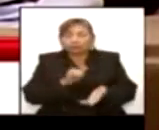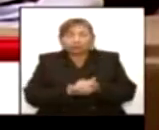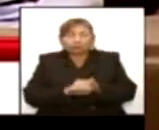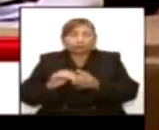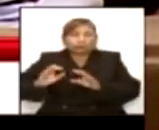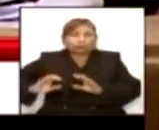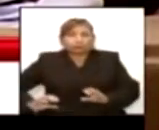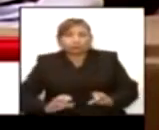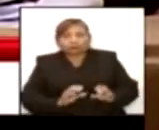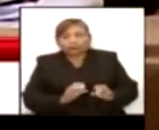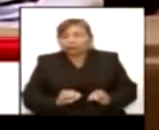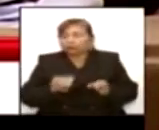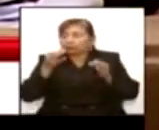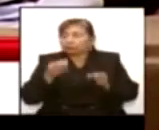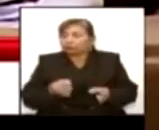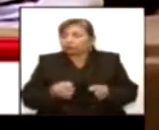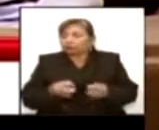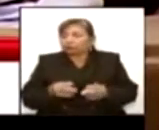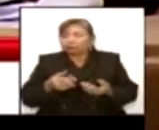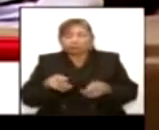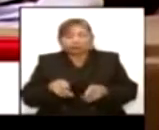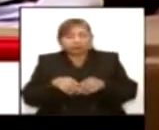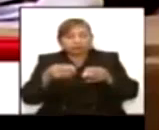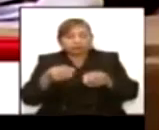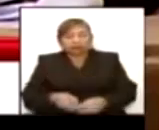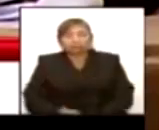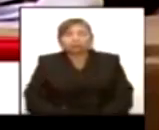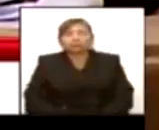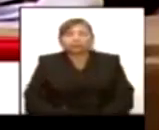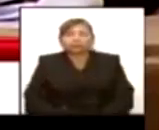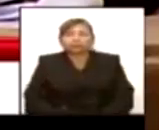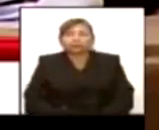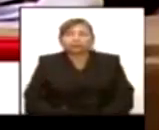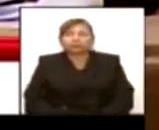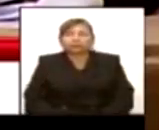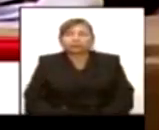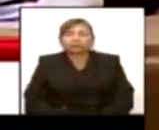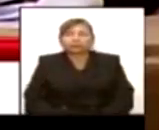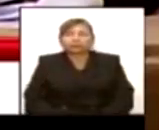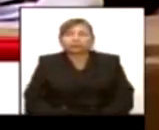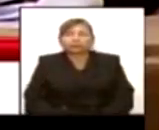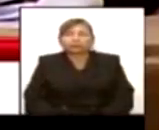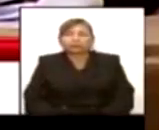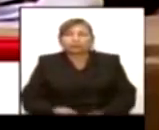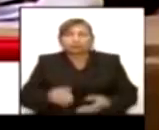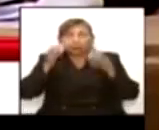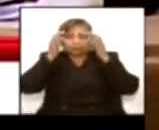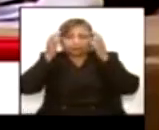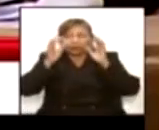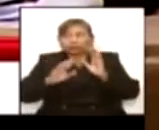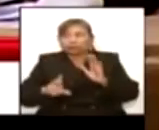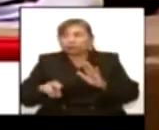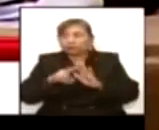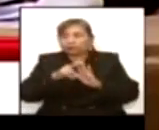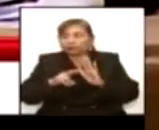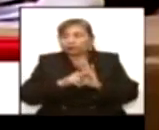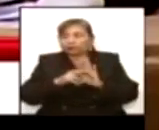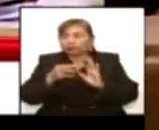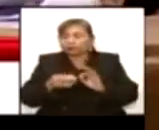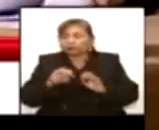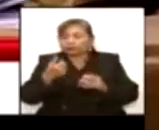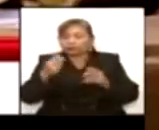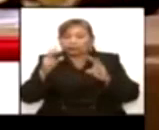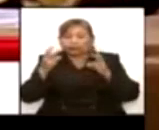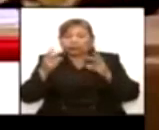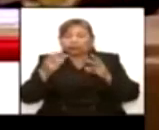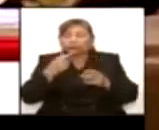acto adecuado y por supuesto de acuerdo a las normas vigentes. El otro